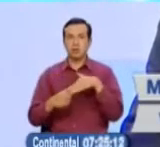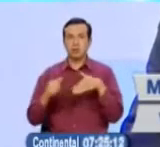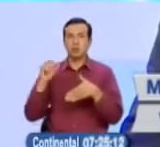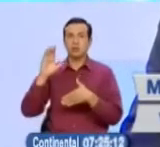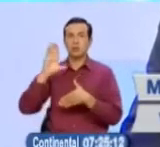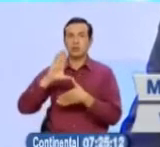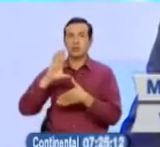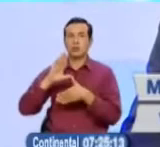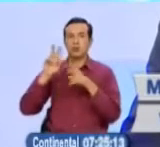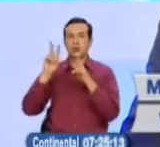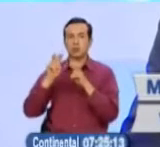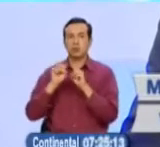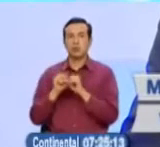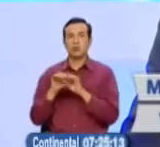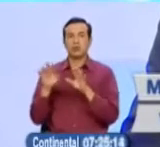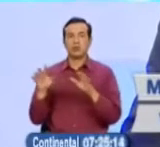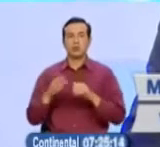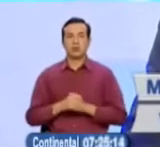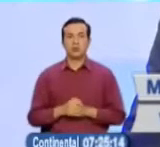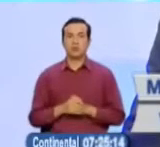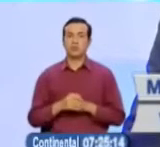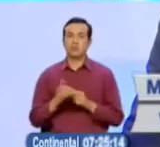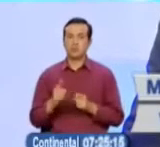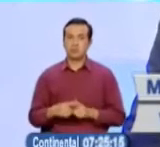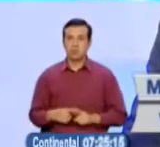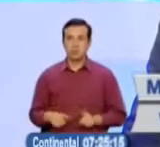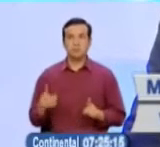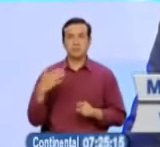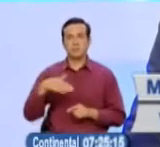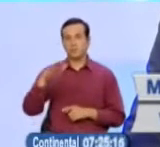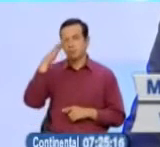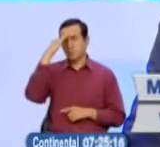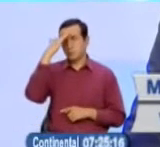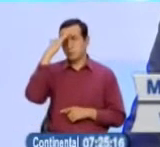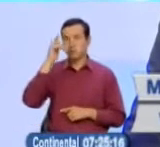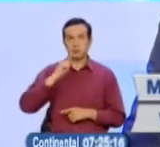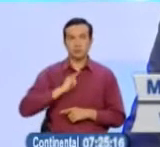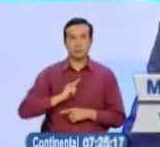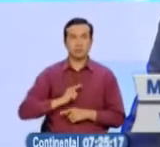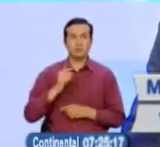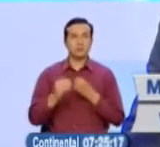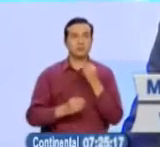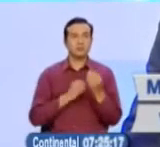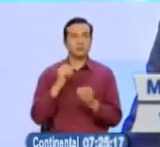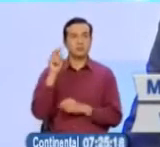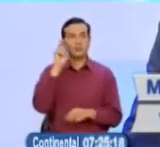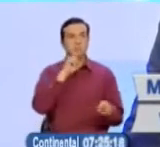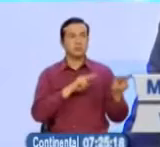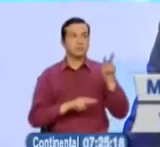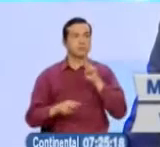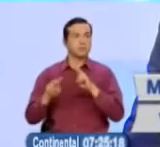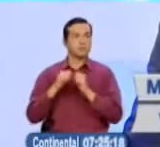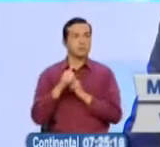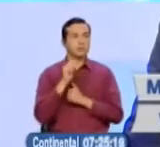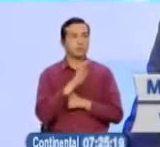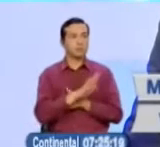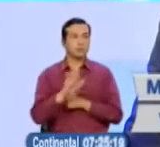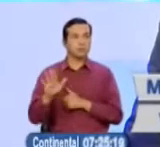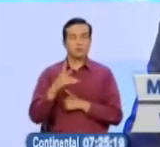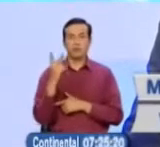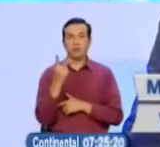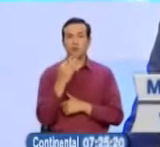Esto es en términos generales, ¿no? Sin embargo, si ya vemos un poco más a detalle, podemos observar de que en cada uno de los